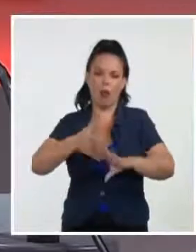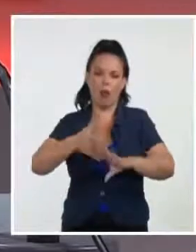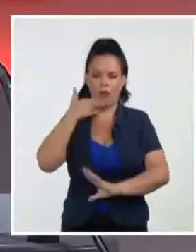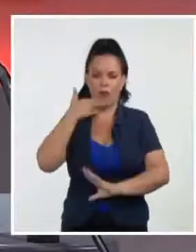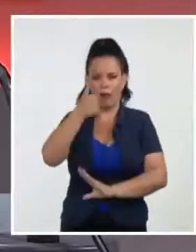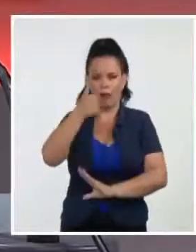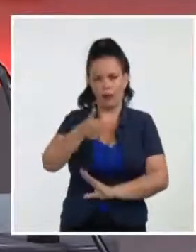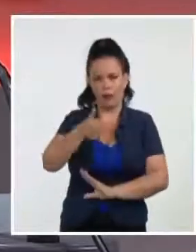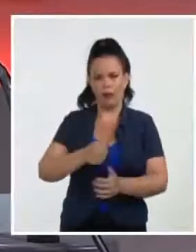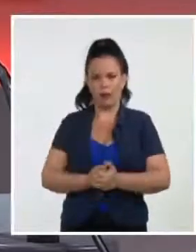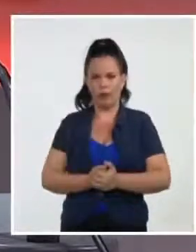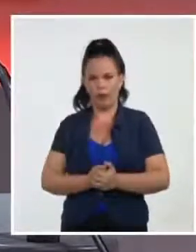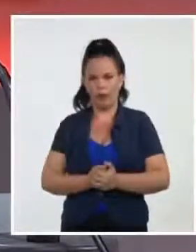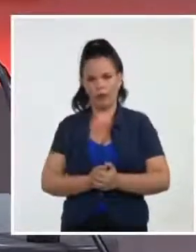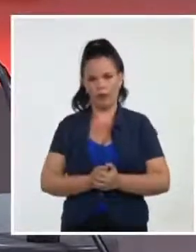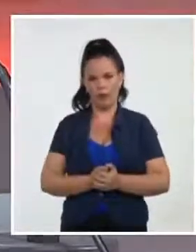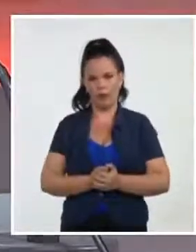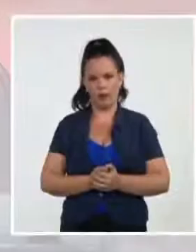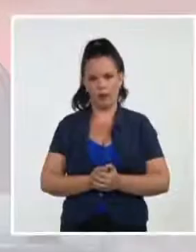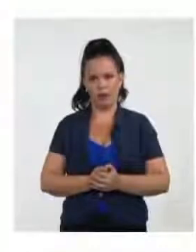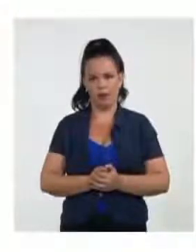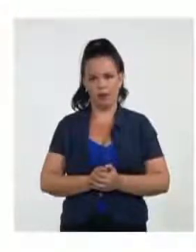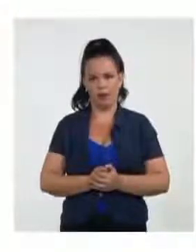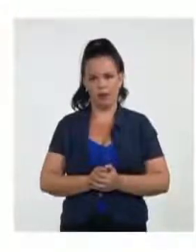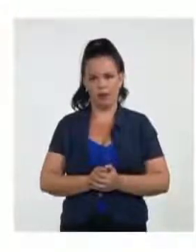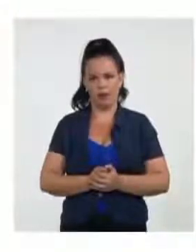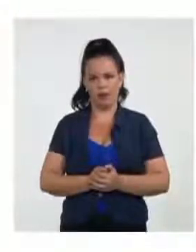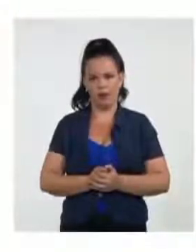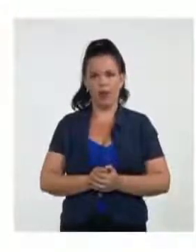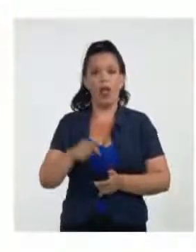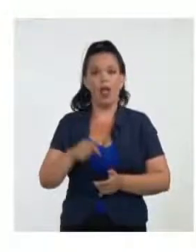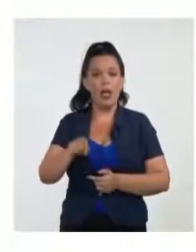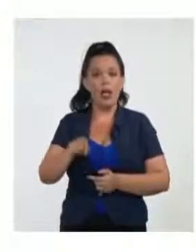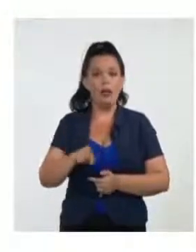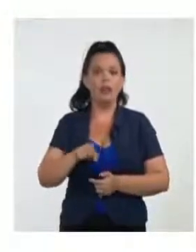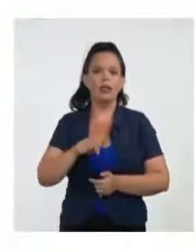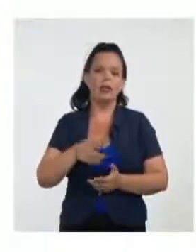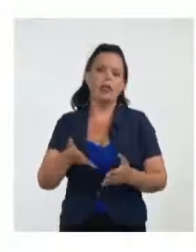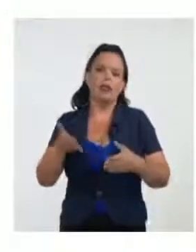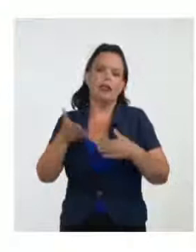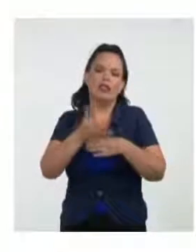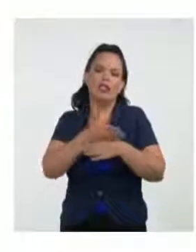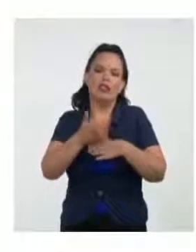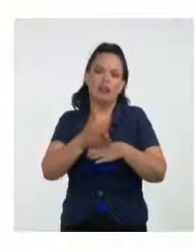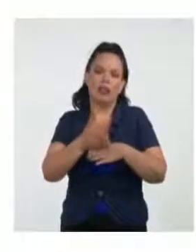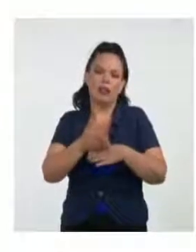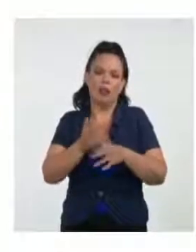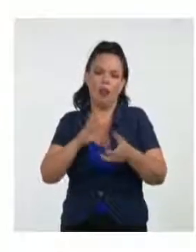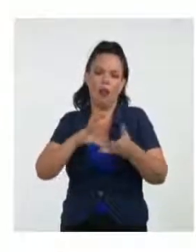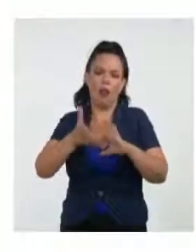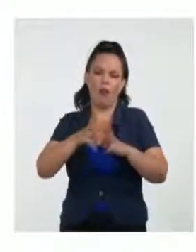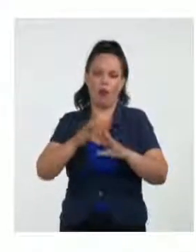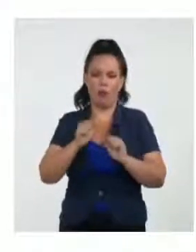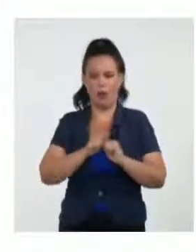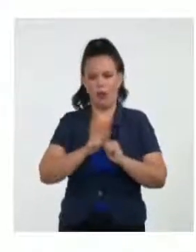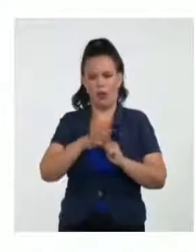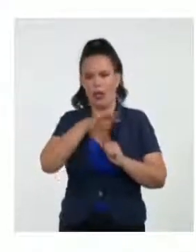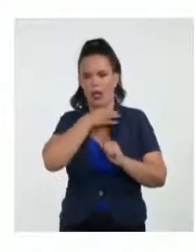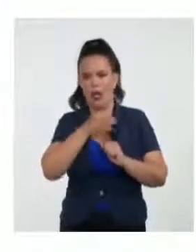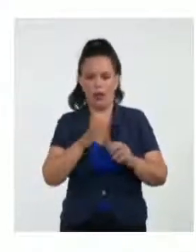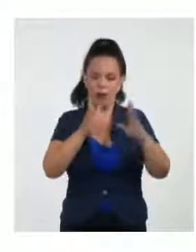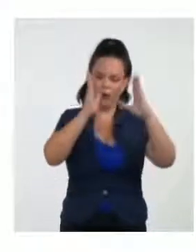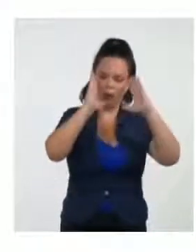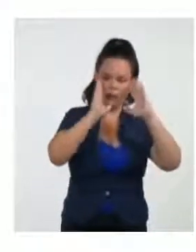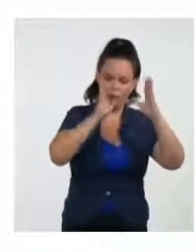hasta 0.9. Hemos considerado ahí 5 escenarios, un escenario sin vacunación y un escenario y otros distintos